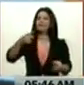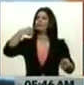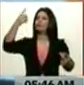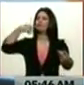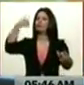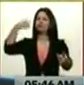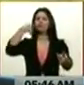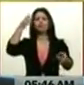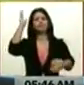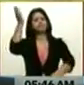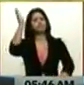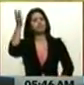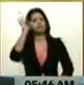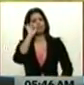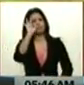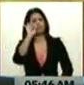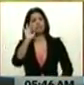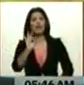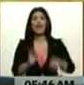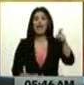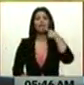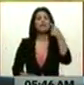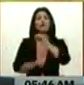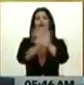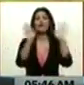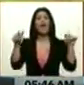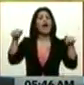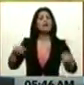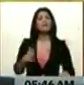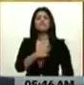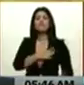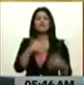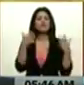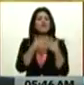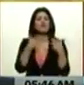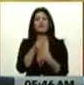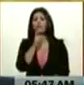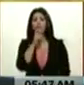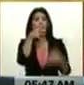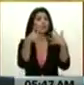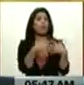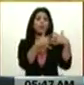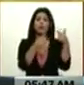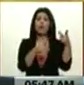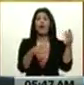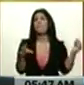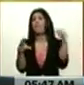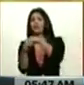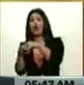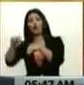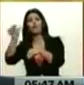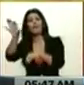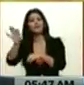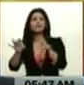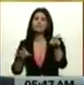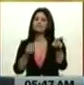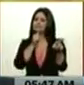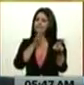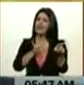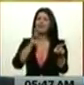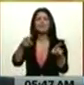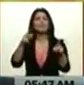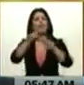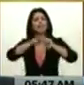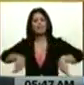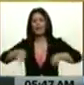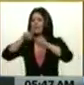dijo clarito, hermano, los guerreristas son los gringos, los intervencionistas, y con eso es con lo que hay que acabar, con el guerrerismo y con el